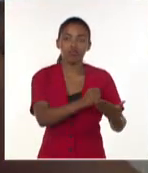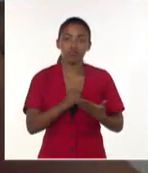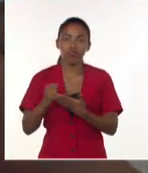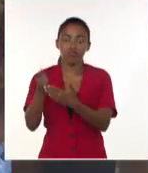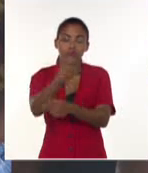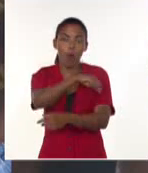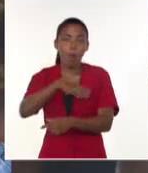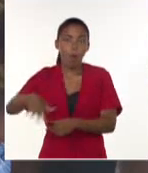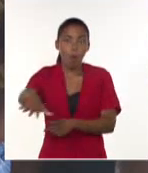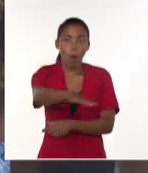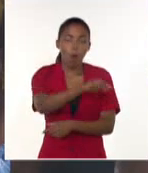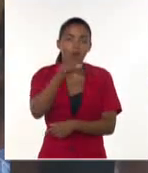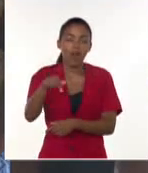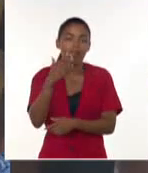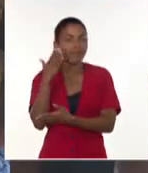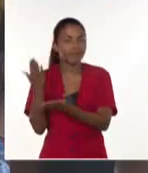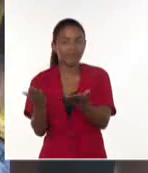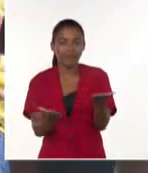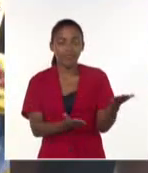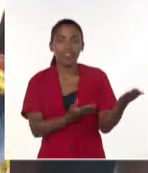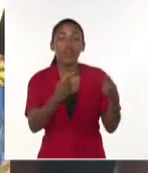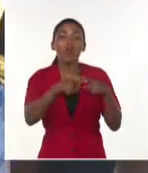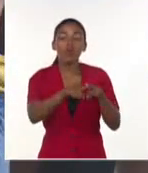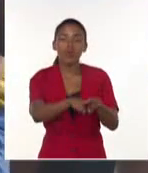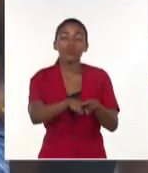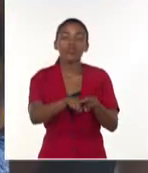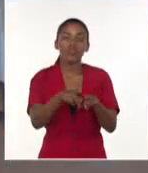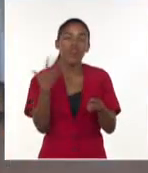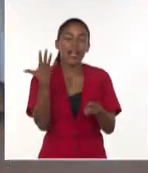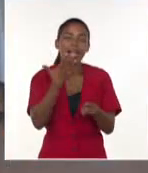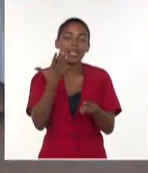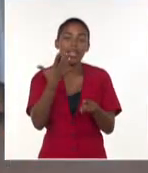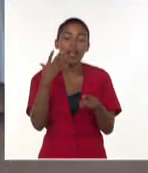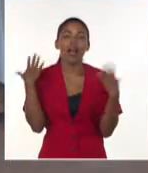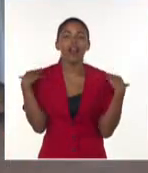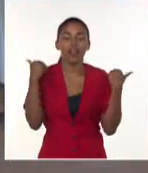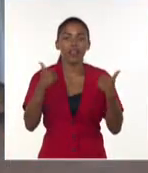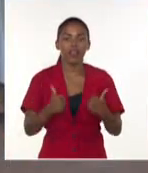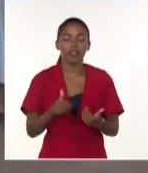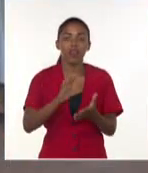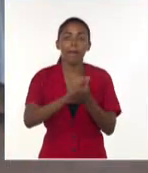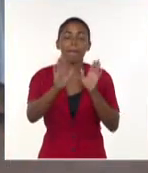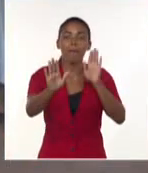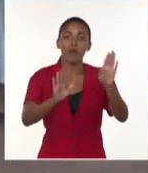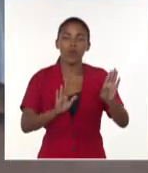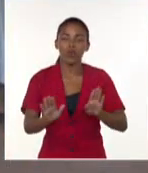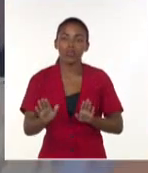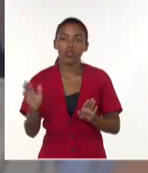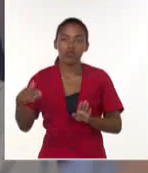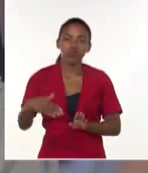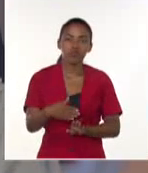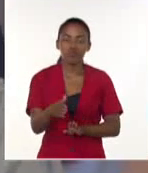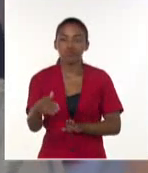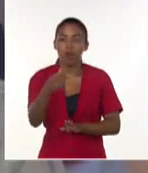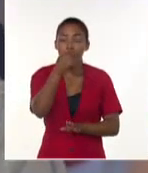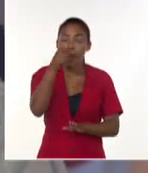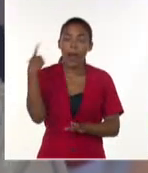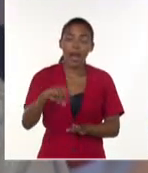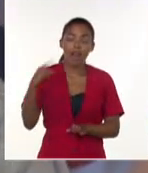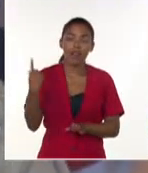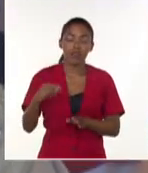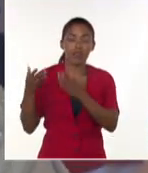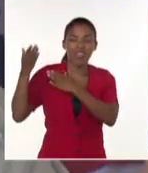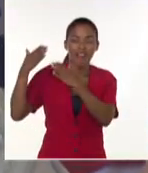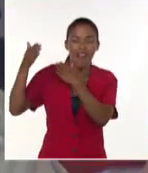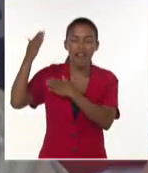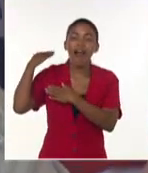Territorio, les dio la bienvenida junto a Isabel Hernández, directora del Museo de la Ruta de la Esclavitud, y recibieron